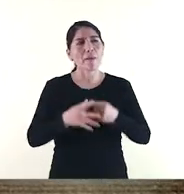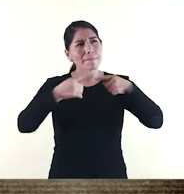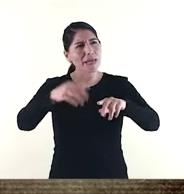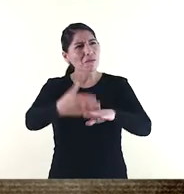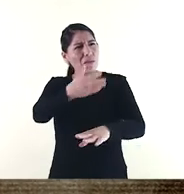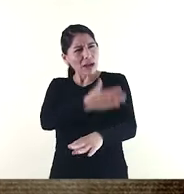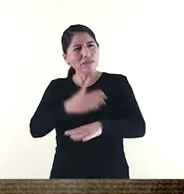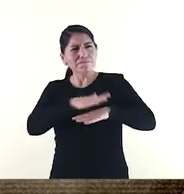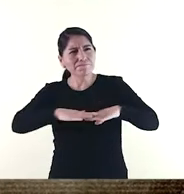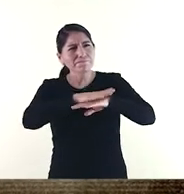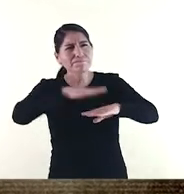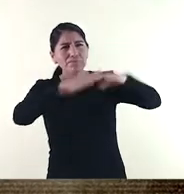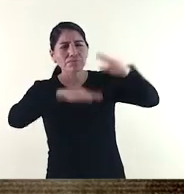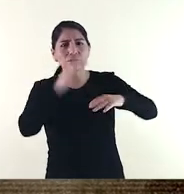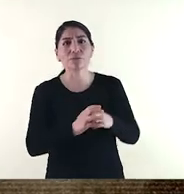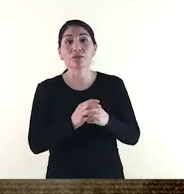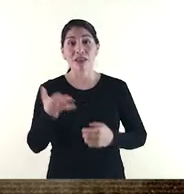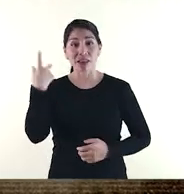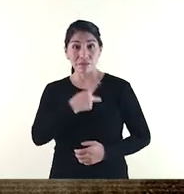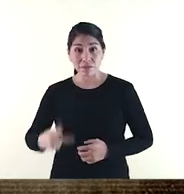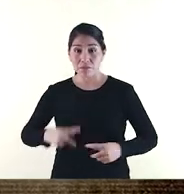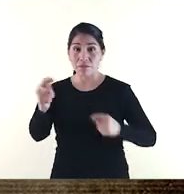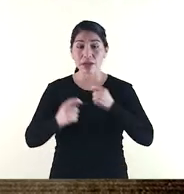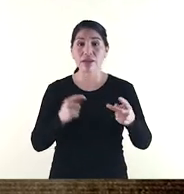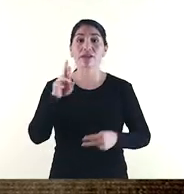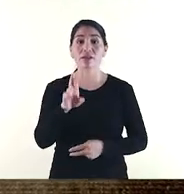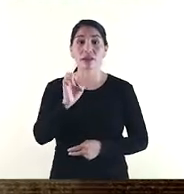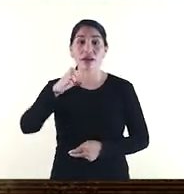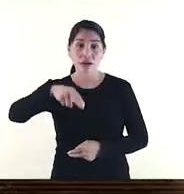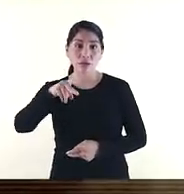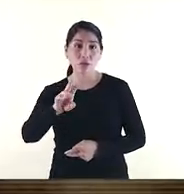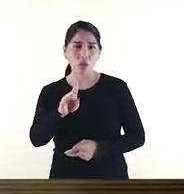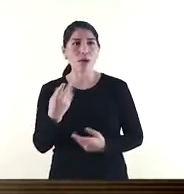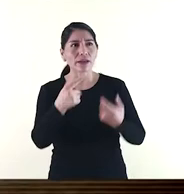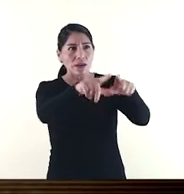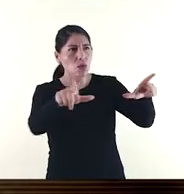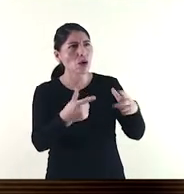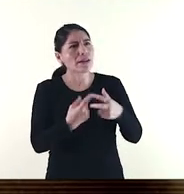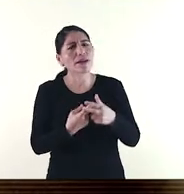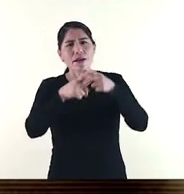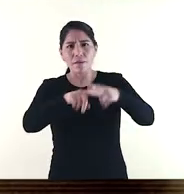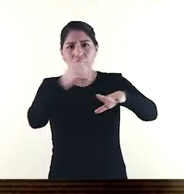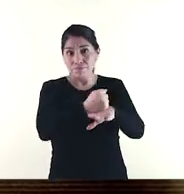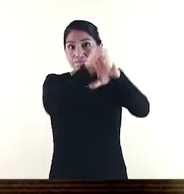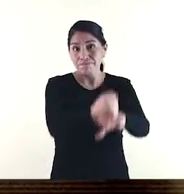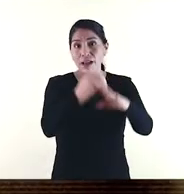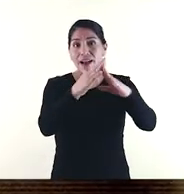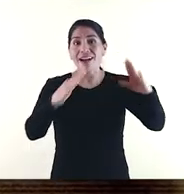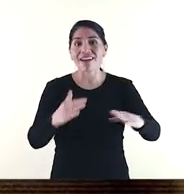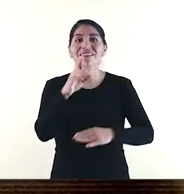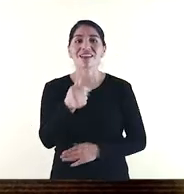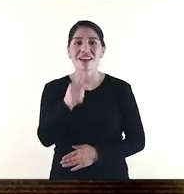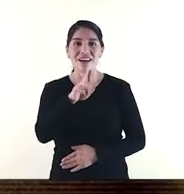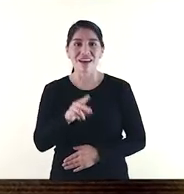la propuesta viene de antes. Durante gran parte del virreinato y de la república, este local fue casi desde el inicio de la fundación